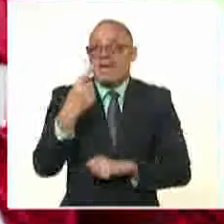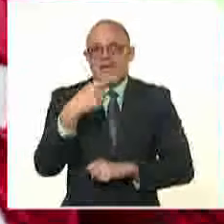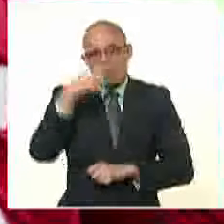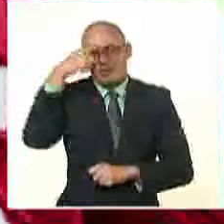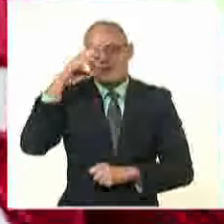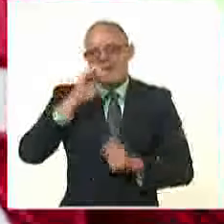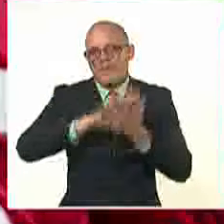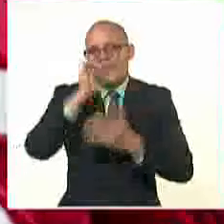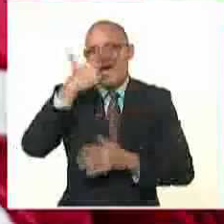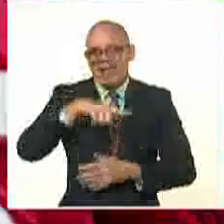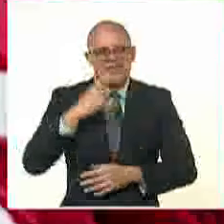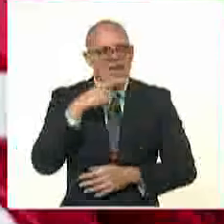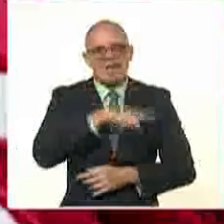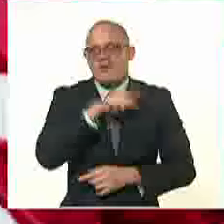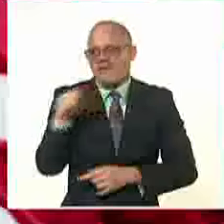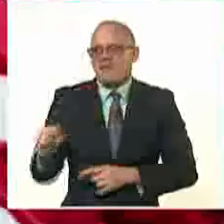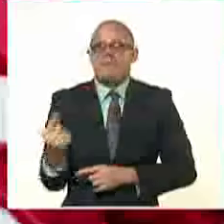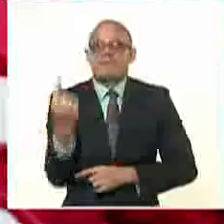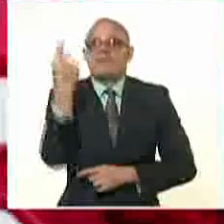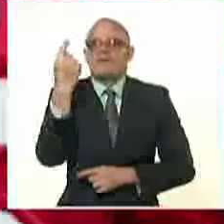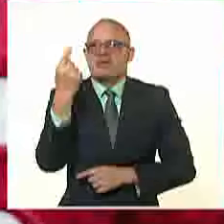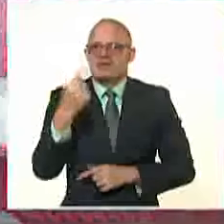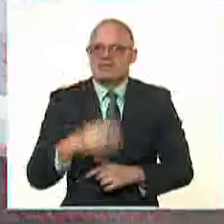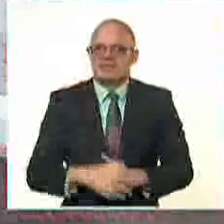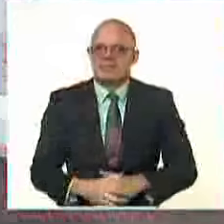pitar partidos de un mundial.